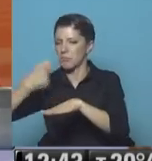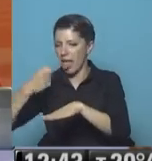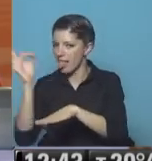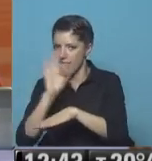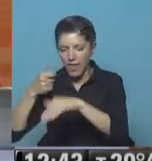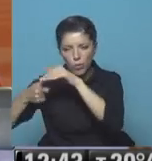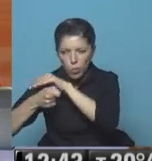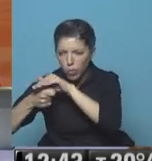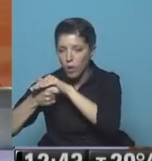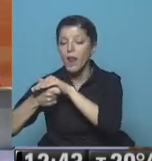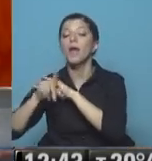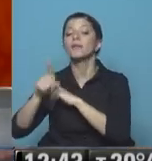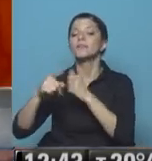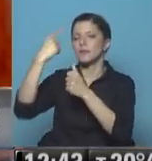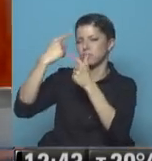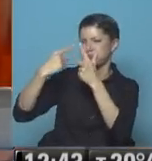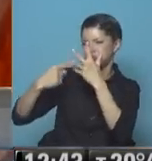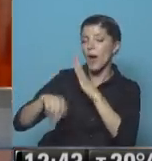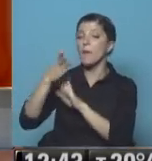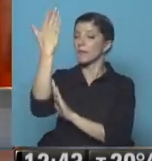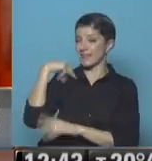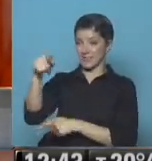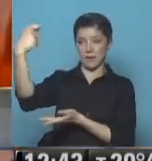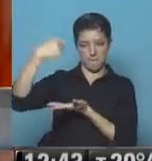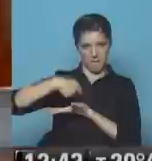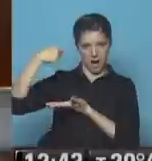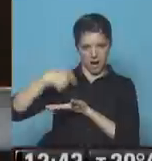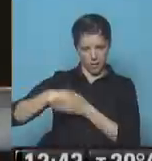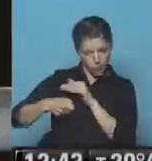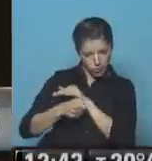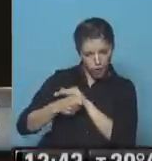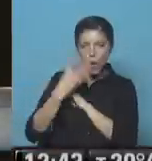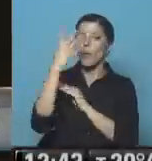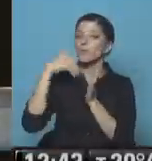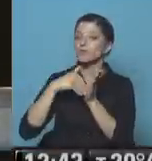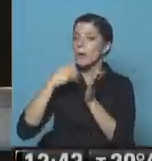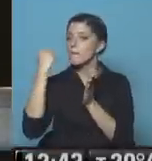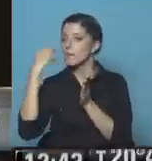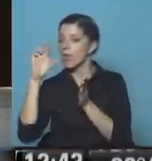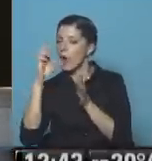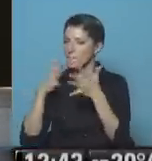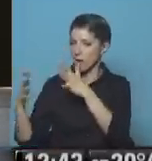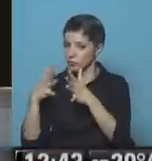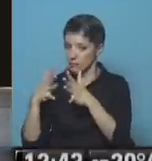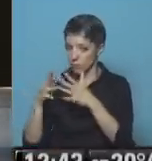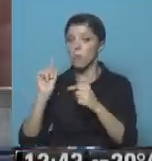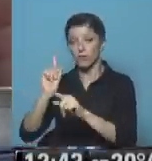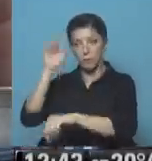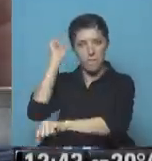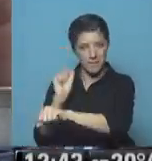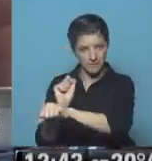cohecho pasivo, habiendo recibido sobornos por casi 4 millones de dólares. Tanto ella como Pérez